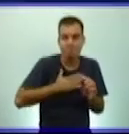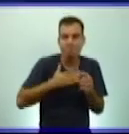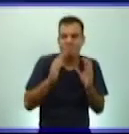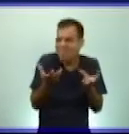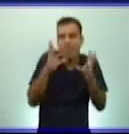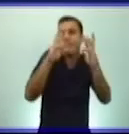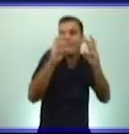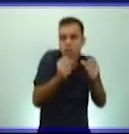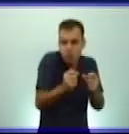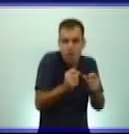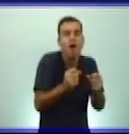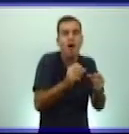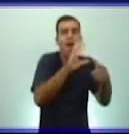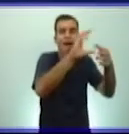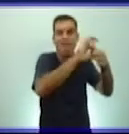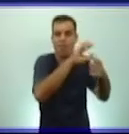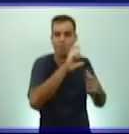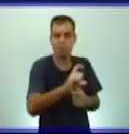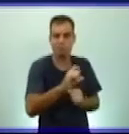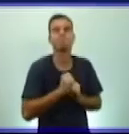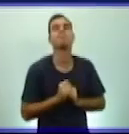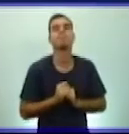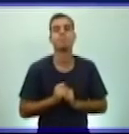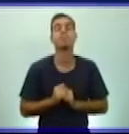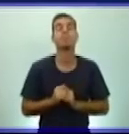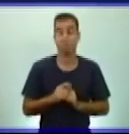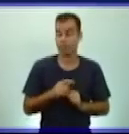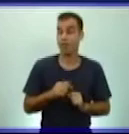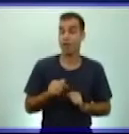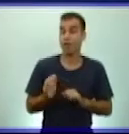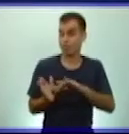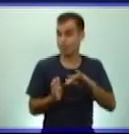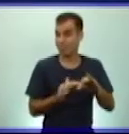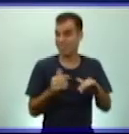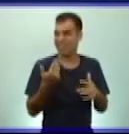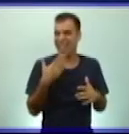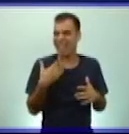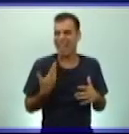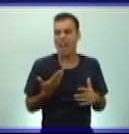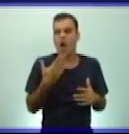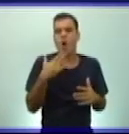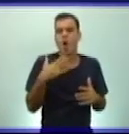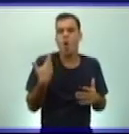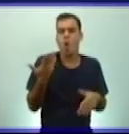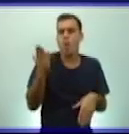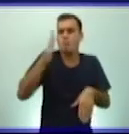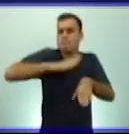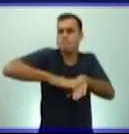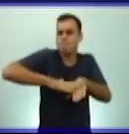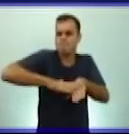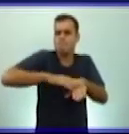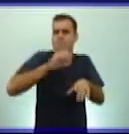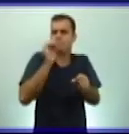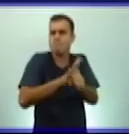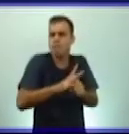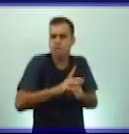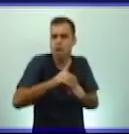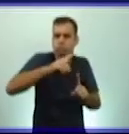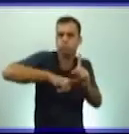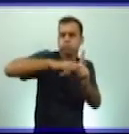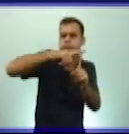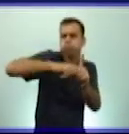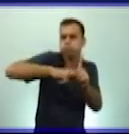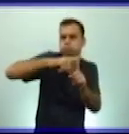en grados Celsius. Ahora bien, ¿de qué factores dependerá la variación de la temperatura? Vamos